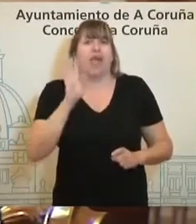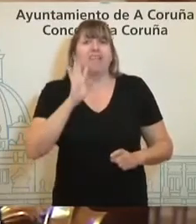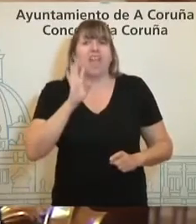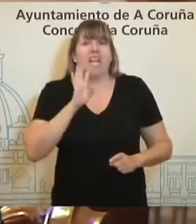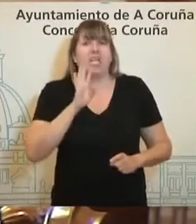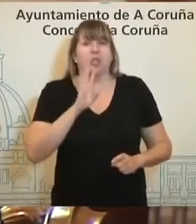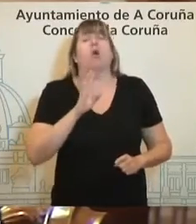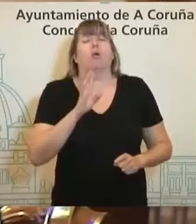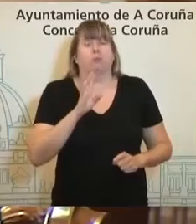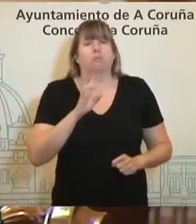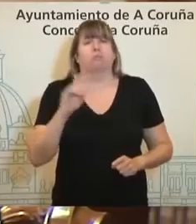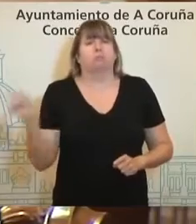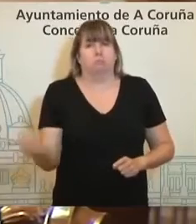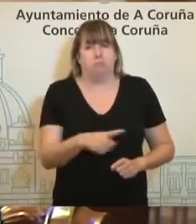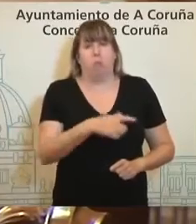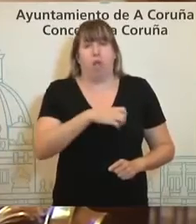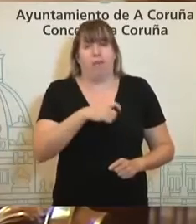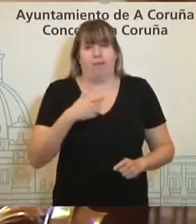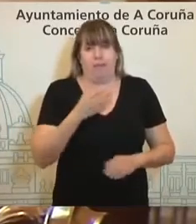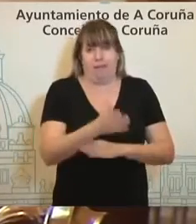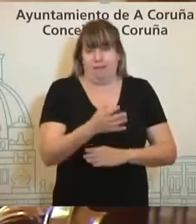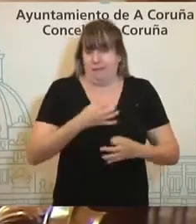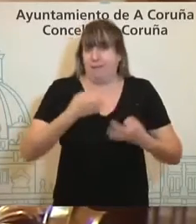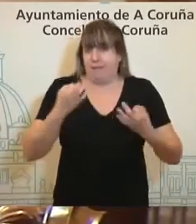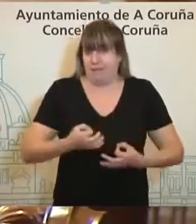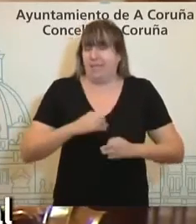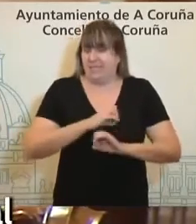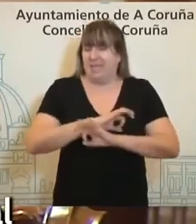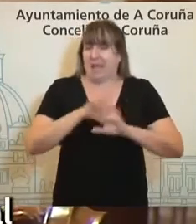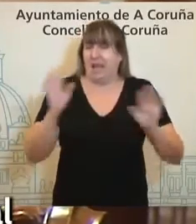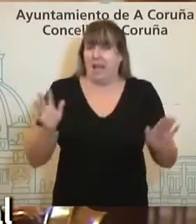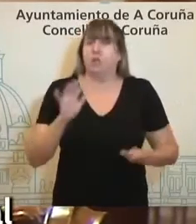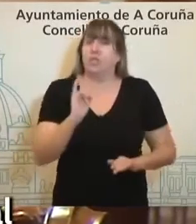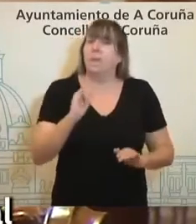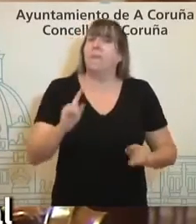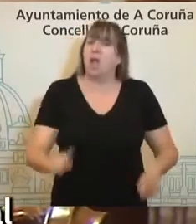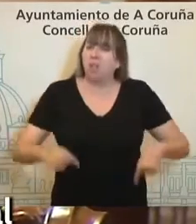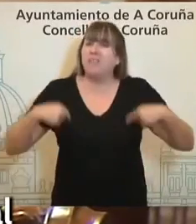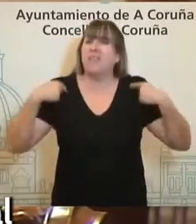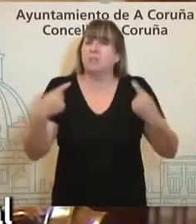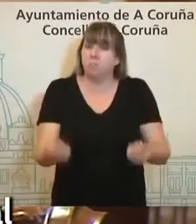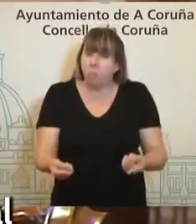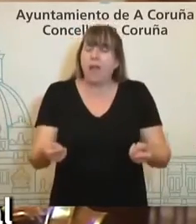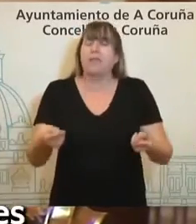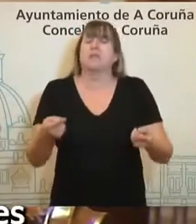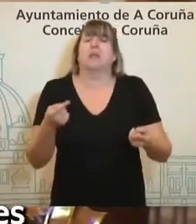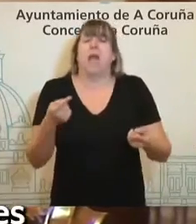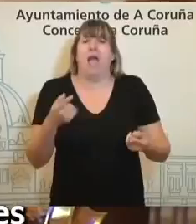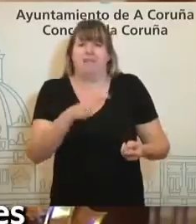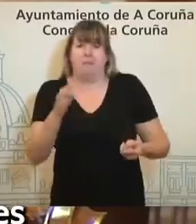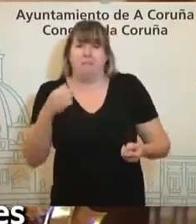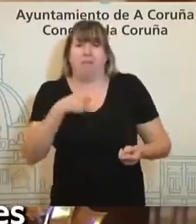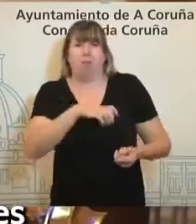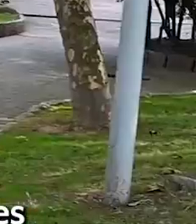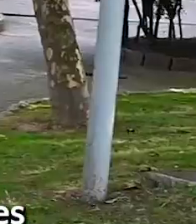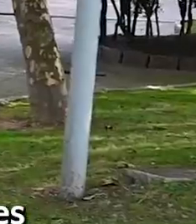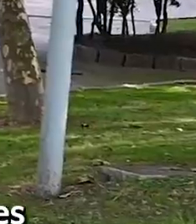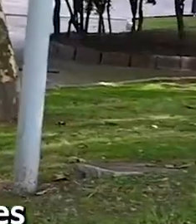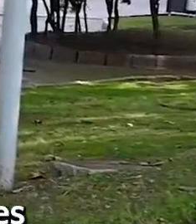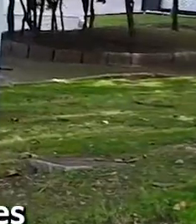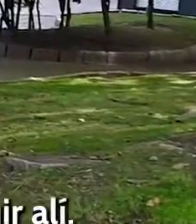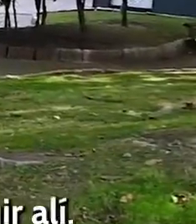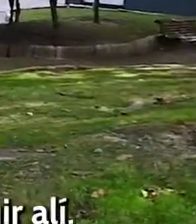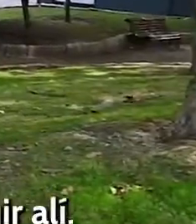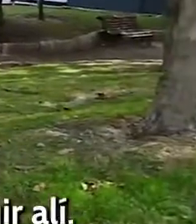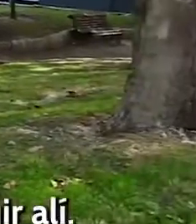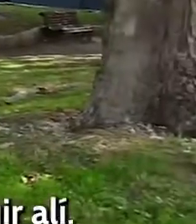pois esa circunstancia hai que poñela en mans da xustiza. Pero despois da actuación policial e despois das patrullas, as